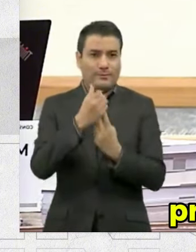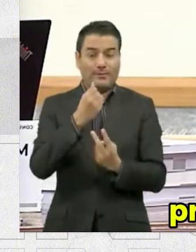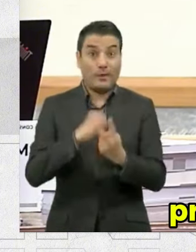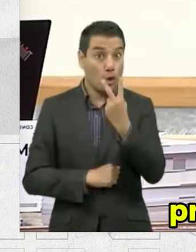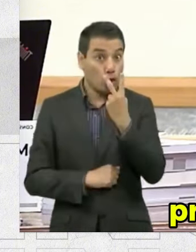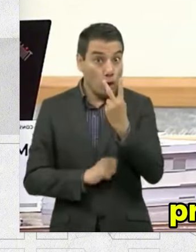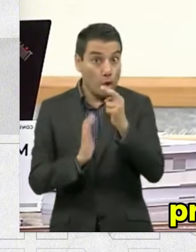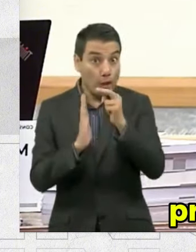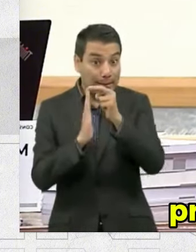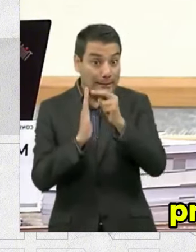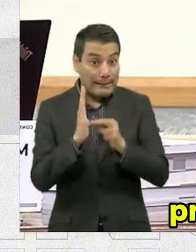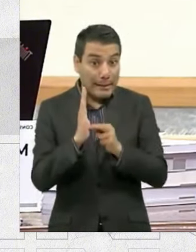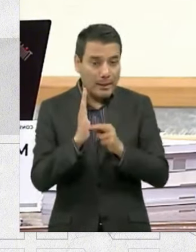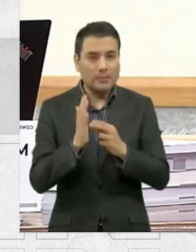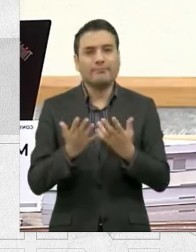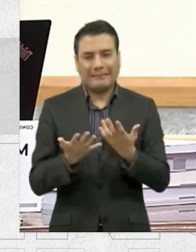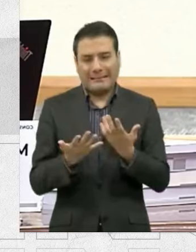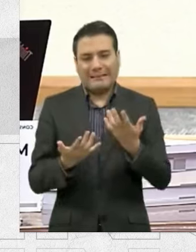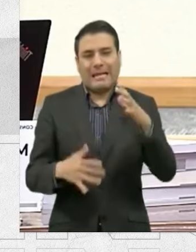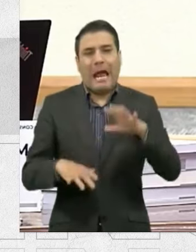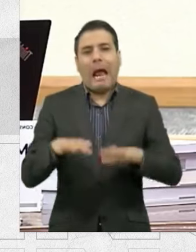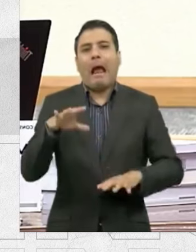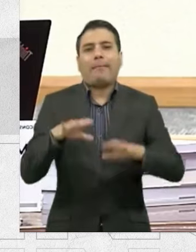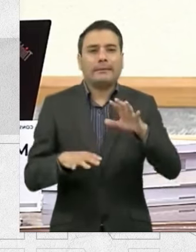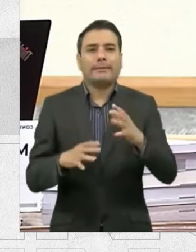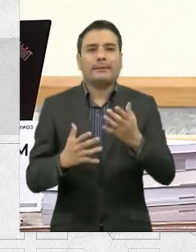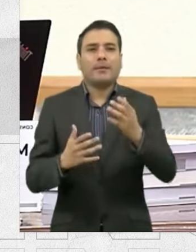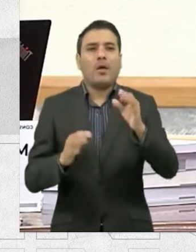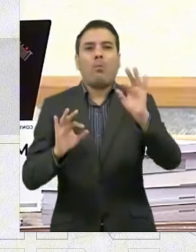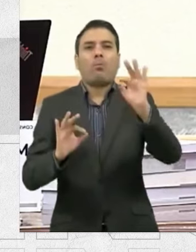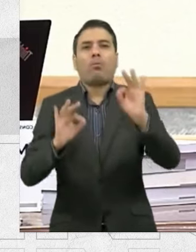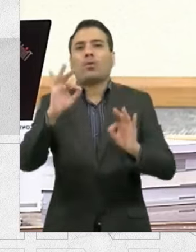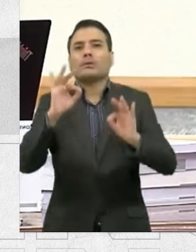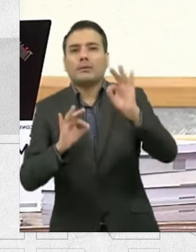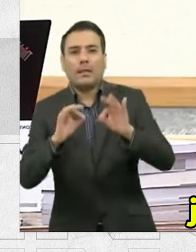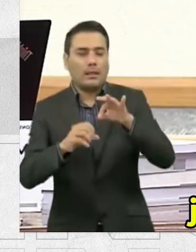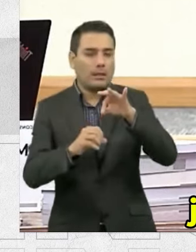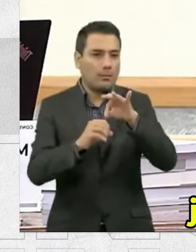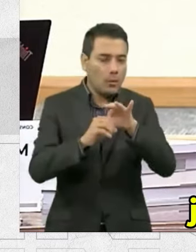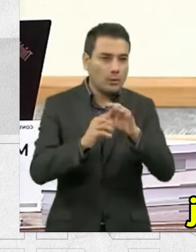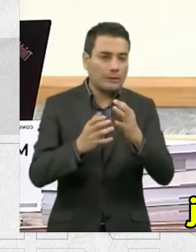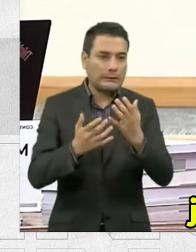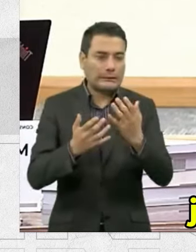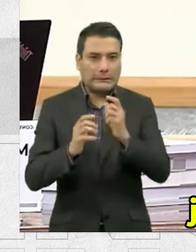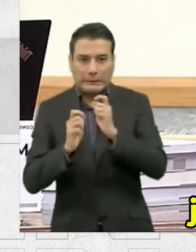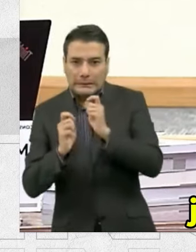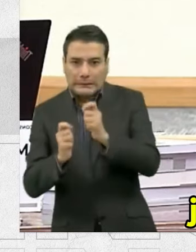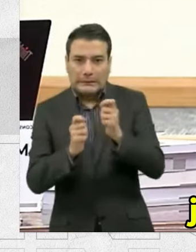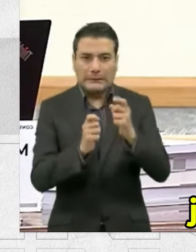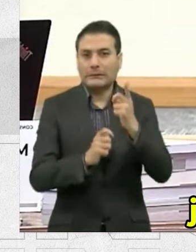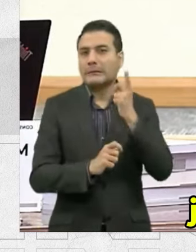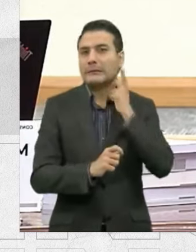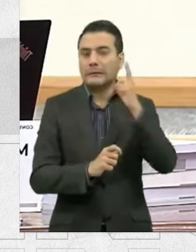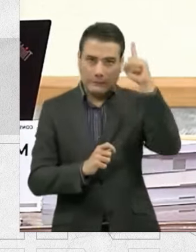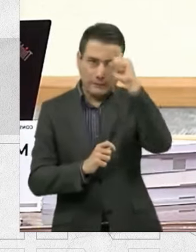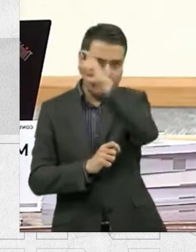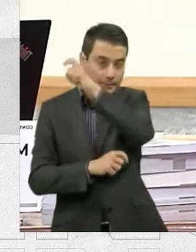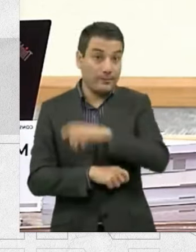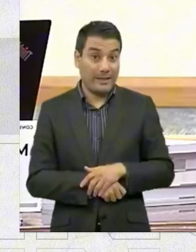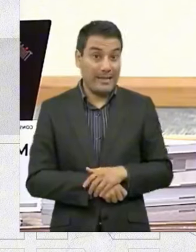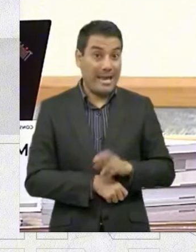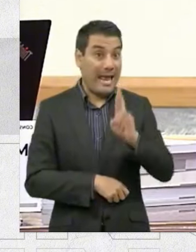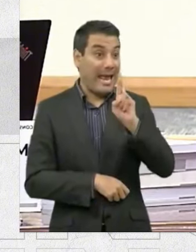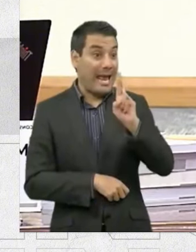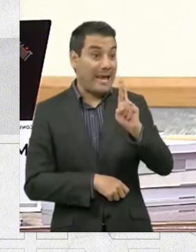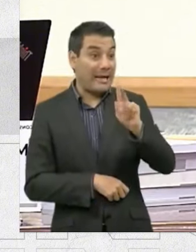provoca diferencias entre el porcentaje de votos y curules de los partidos. Justo, la representación proporcional se